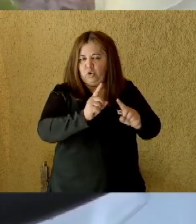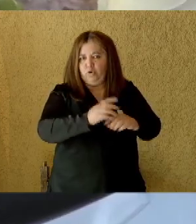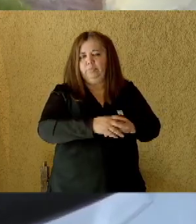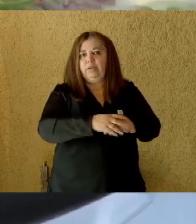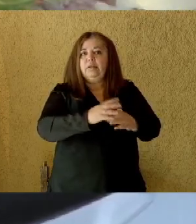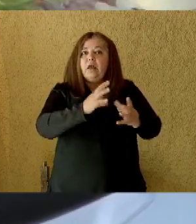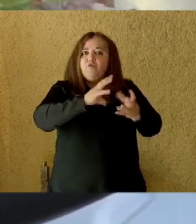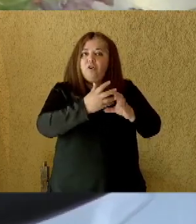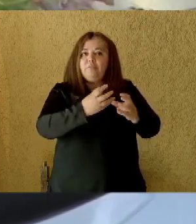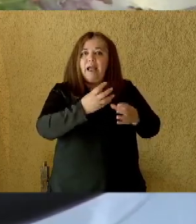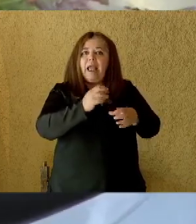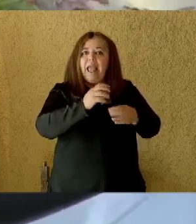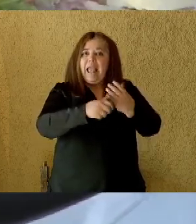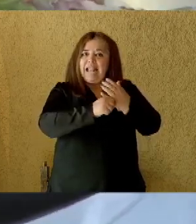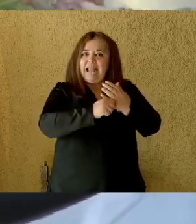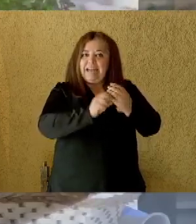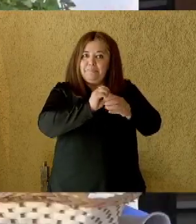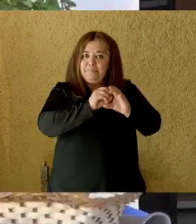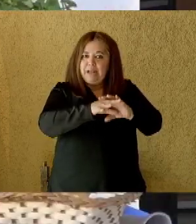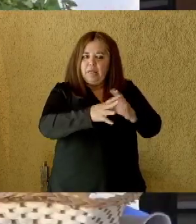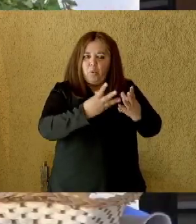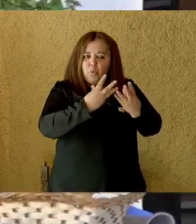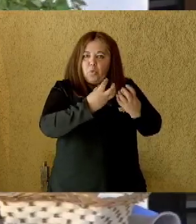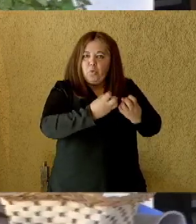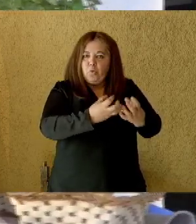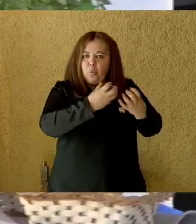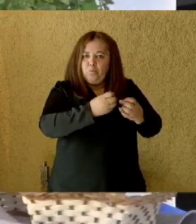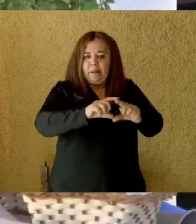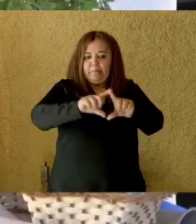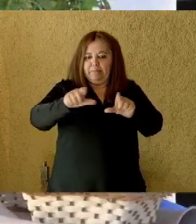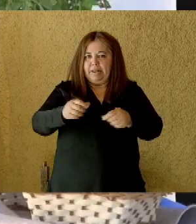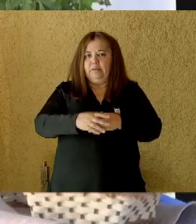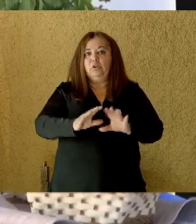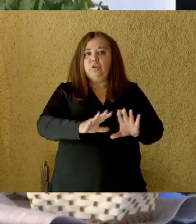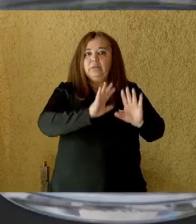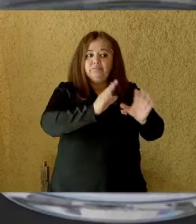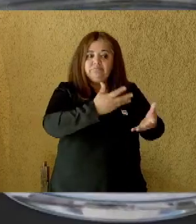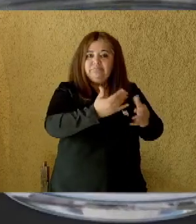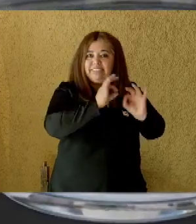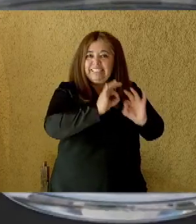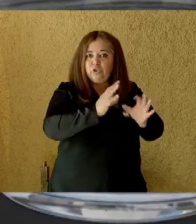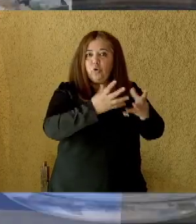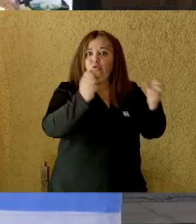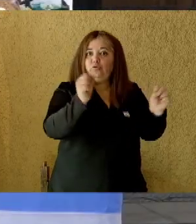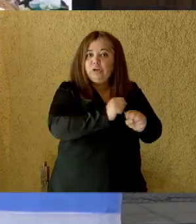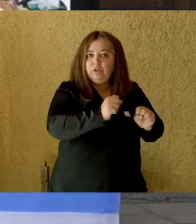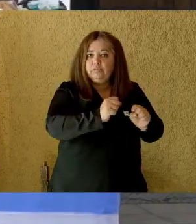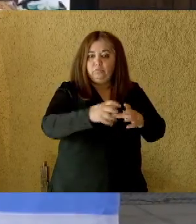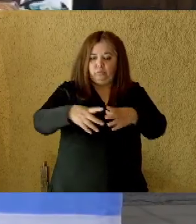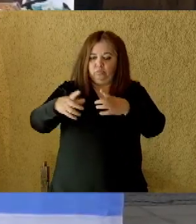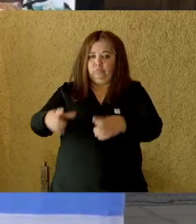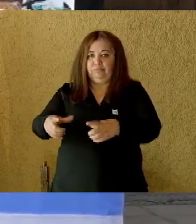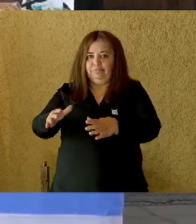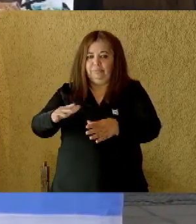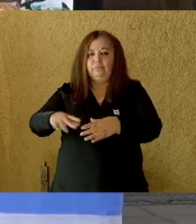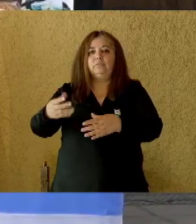este picadillo para poder armar nuestros pasteles. Una vez que tengo el picadillo frío, le voy a agregar huevo picadito. Mezclo bien